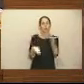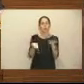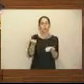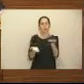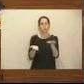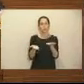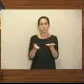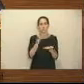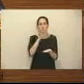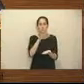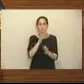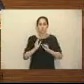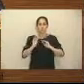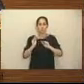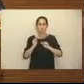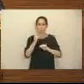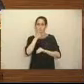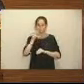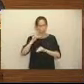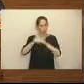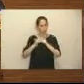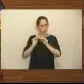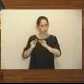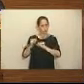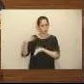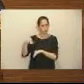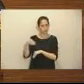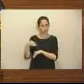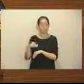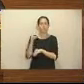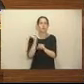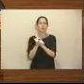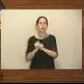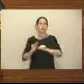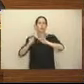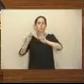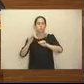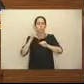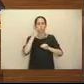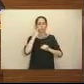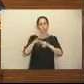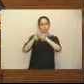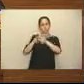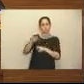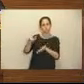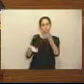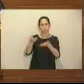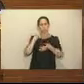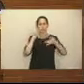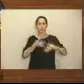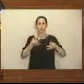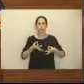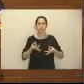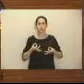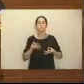por sus propios y escogidos términos, la tarea desarrollada. Pongámosla frente al espejo de la realidad